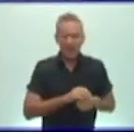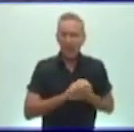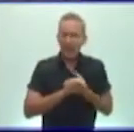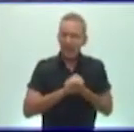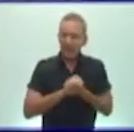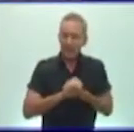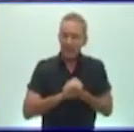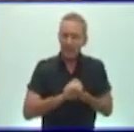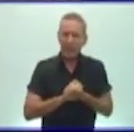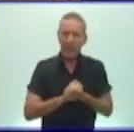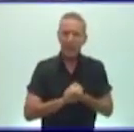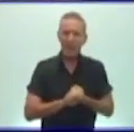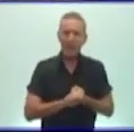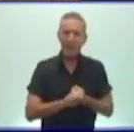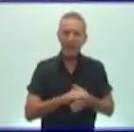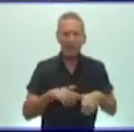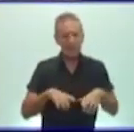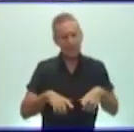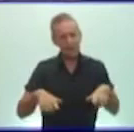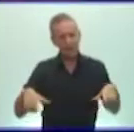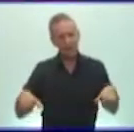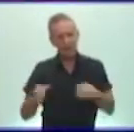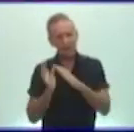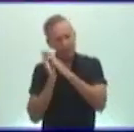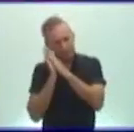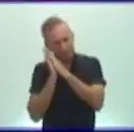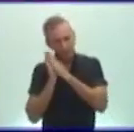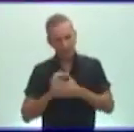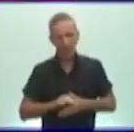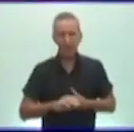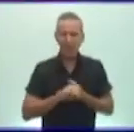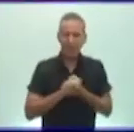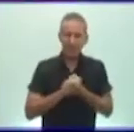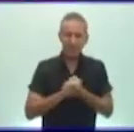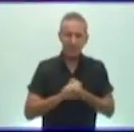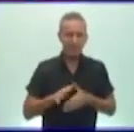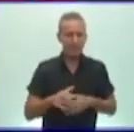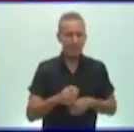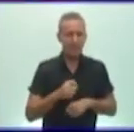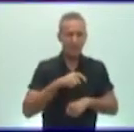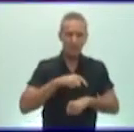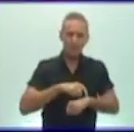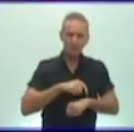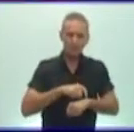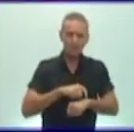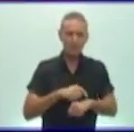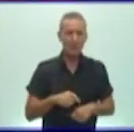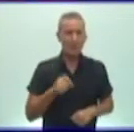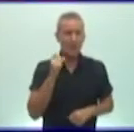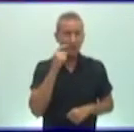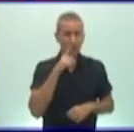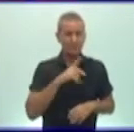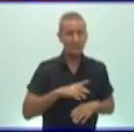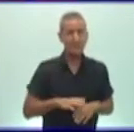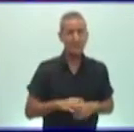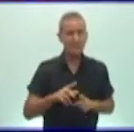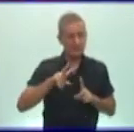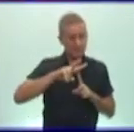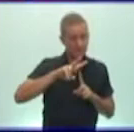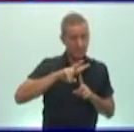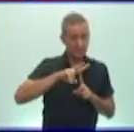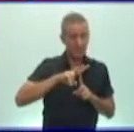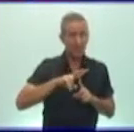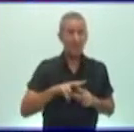cuna, amiga de todo tiempo. Les propongo, al finalizar la emisión, puedan realizar la